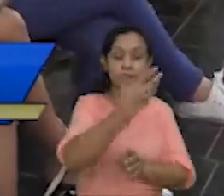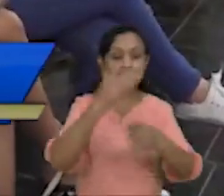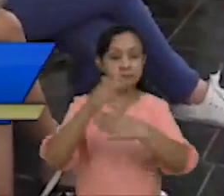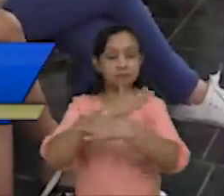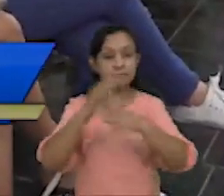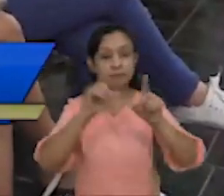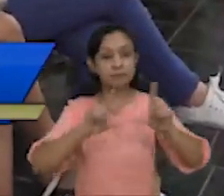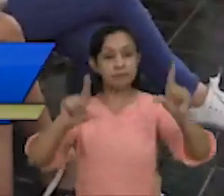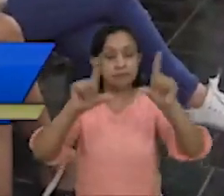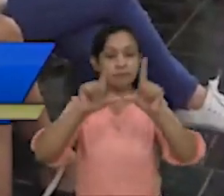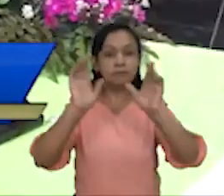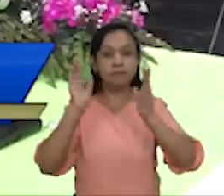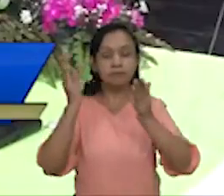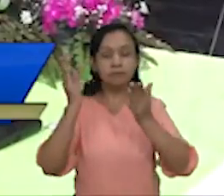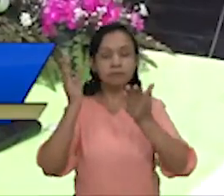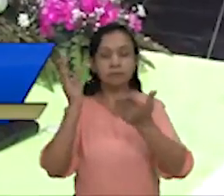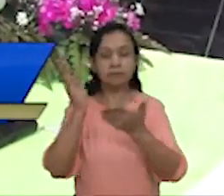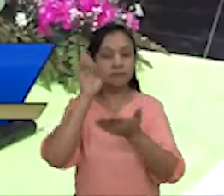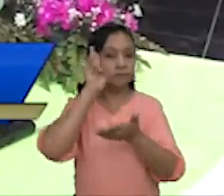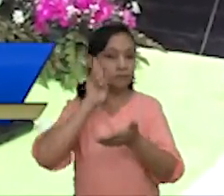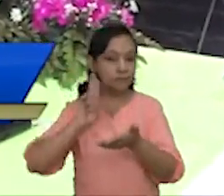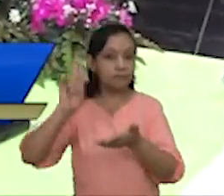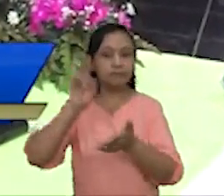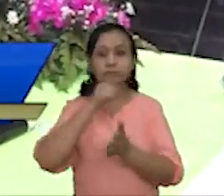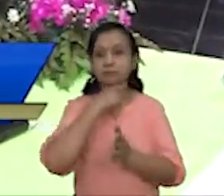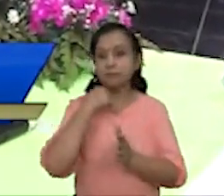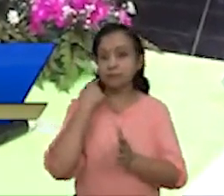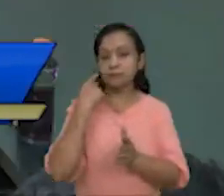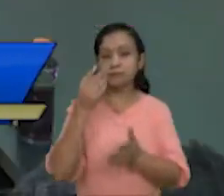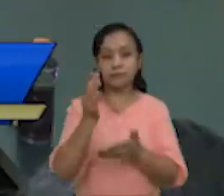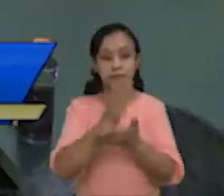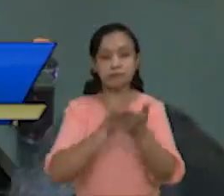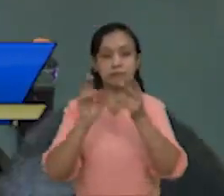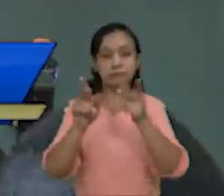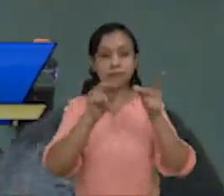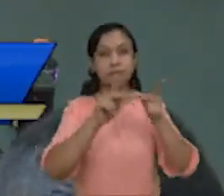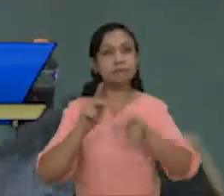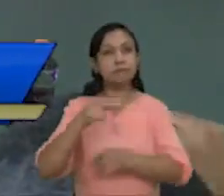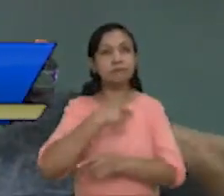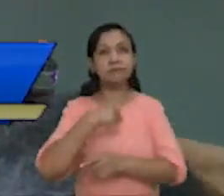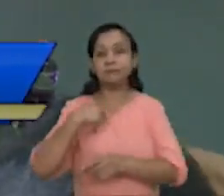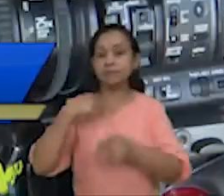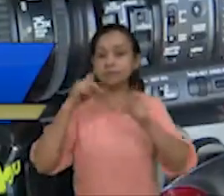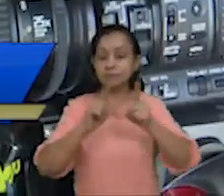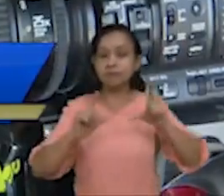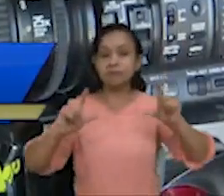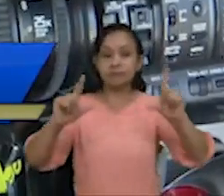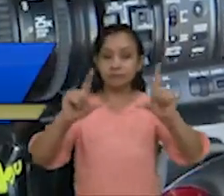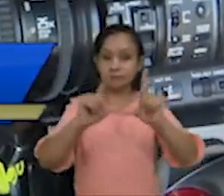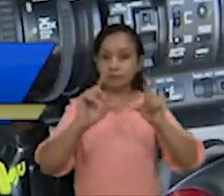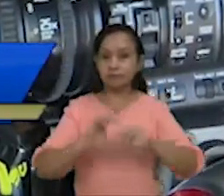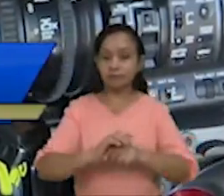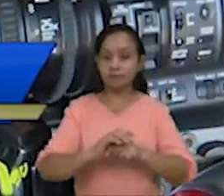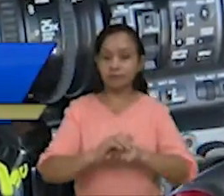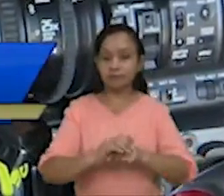y la realidad. Muchas veces quienes construyen, ¿verdad?, estos espacios, no le dicen a